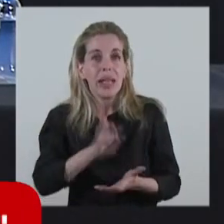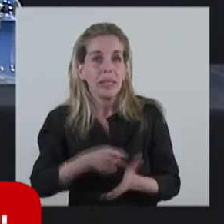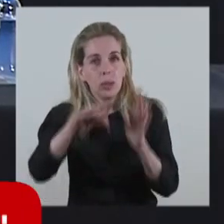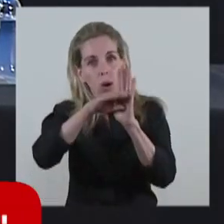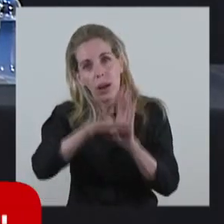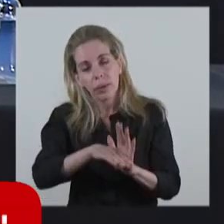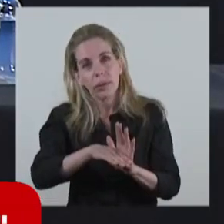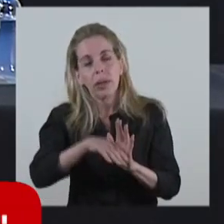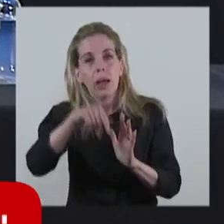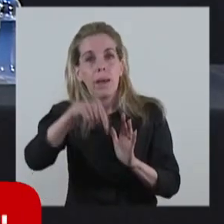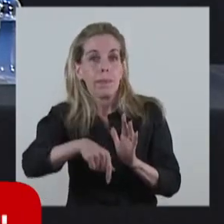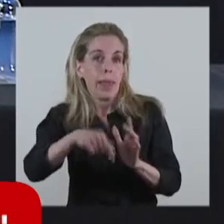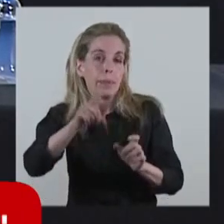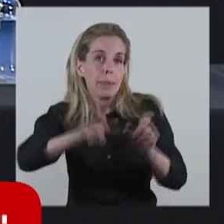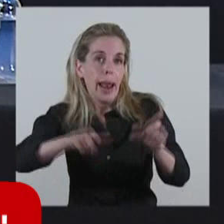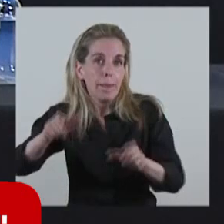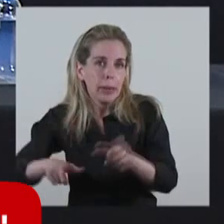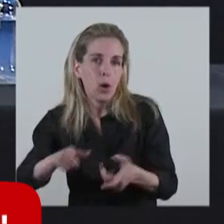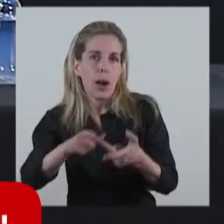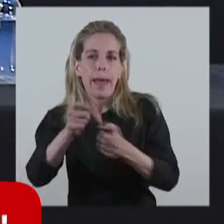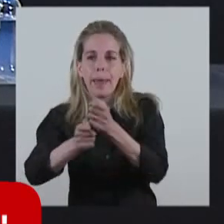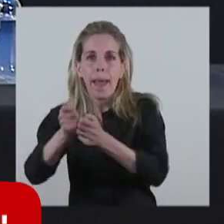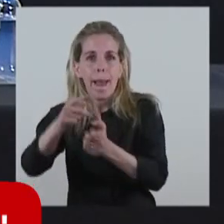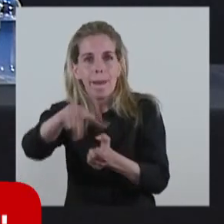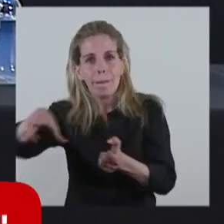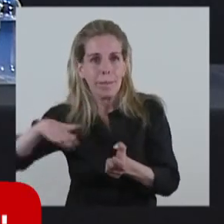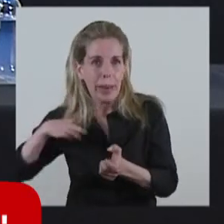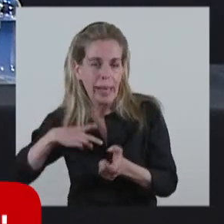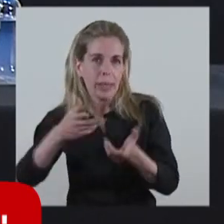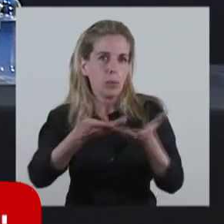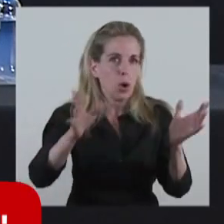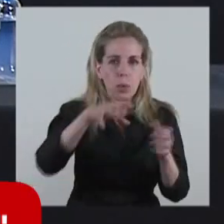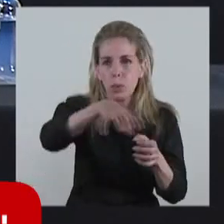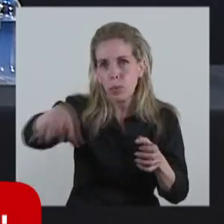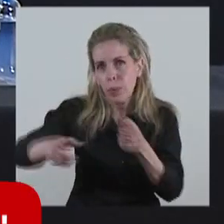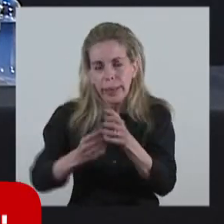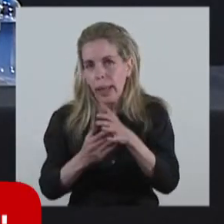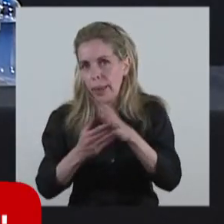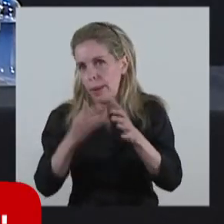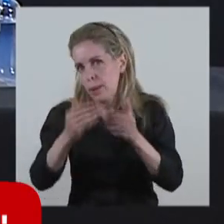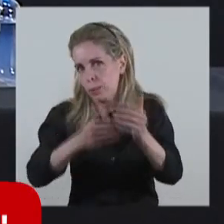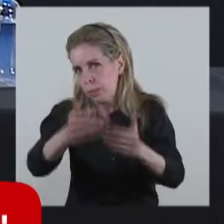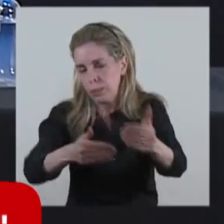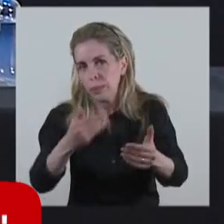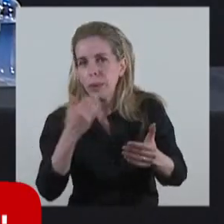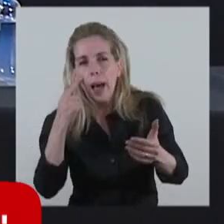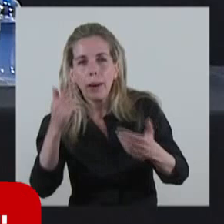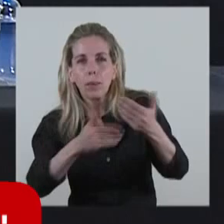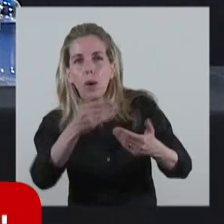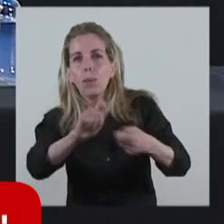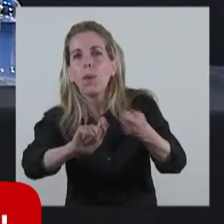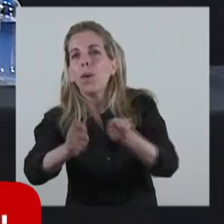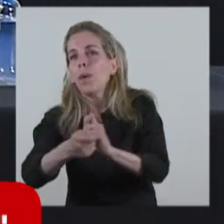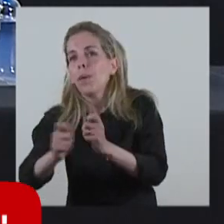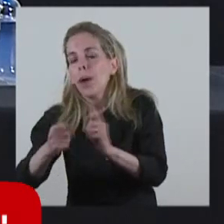decisiones de las personas, de las empresas, irán evolucionando en función de la realidad que vayan observando, que es una realidad